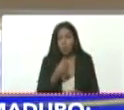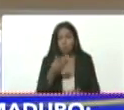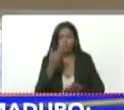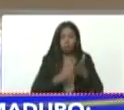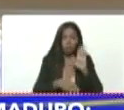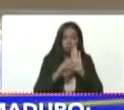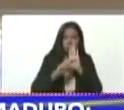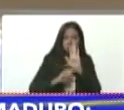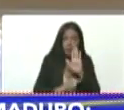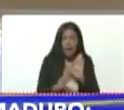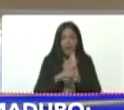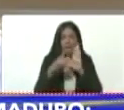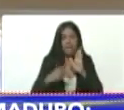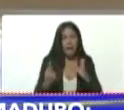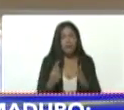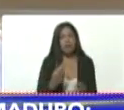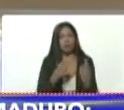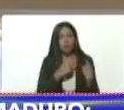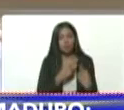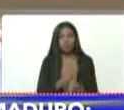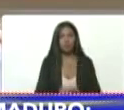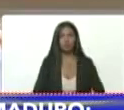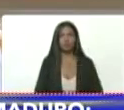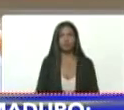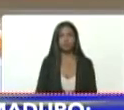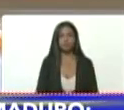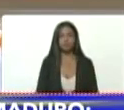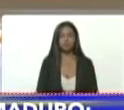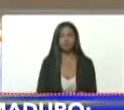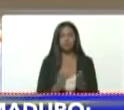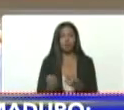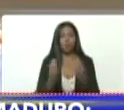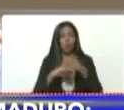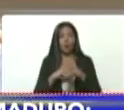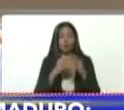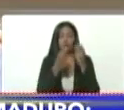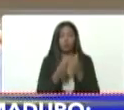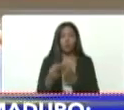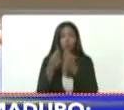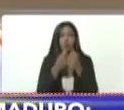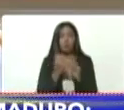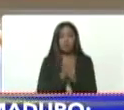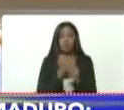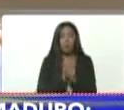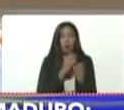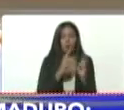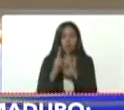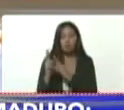legales correspondientes. Acuerdos económicos, acuerdos para el trabajo